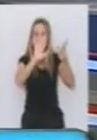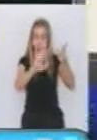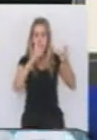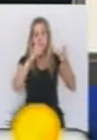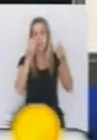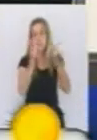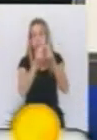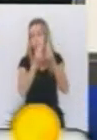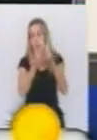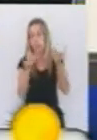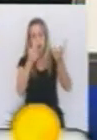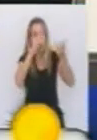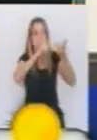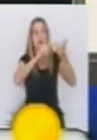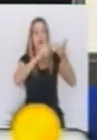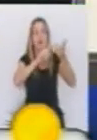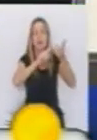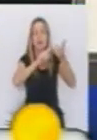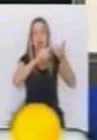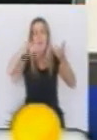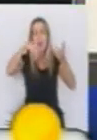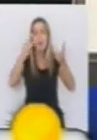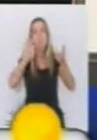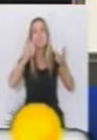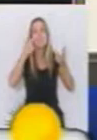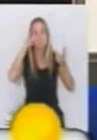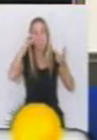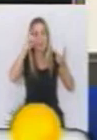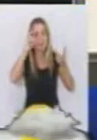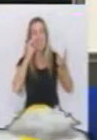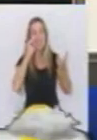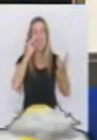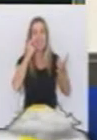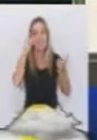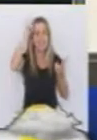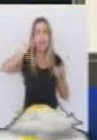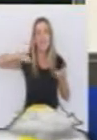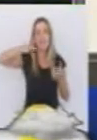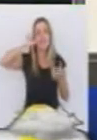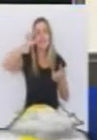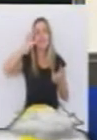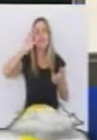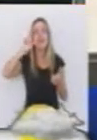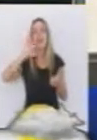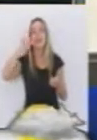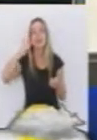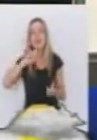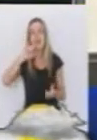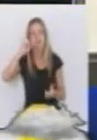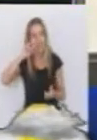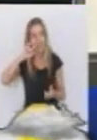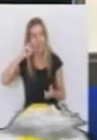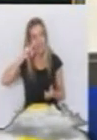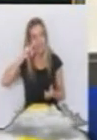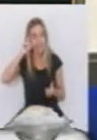de Berazategui, también tiene caja. A mí me decía ayer en Casa Rosada, tal vez iría de candidato a vicegobernador de alguien. Tal vez lo